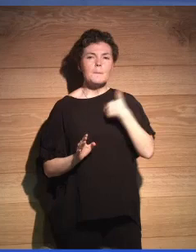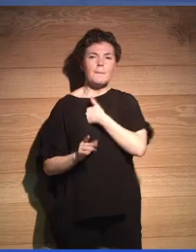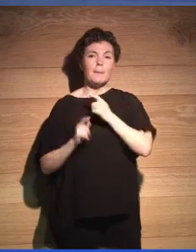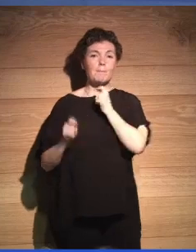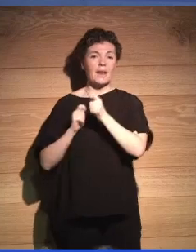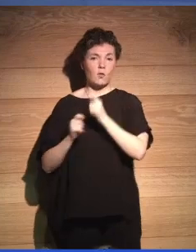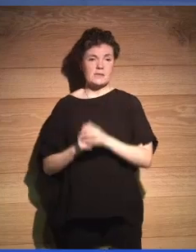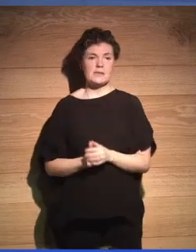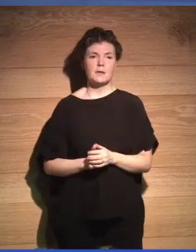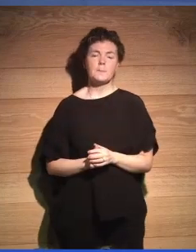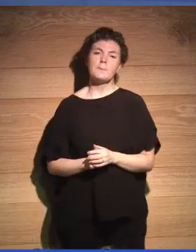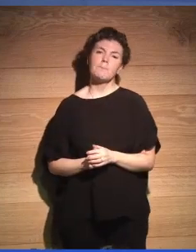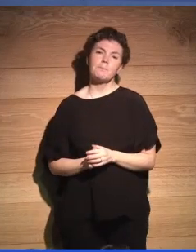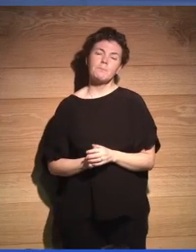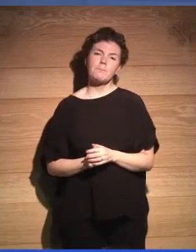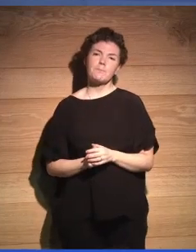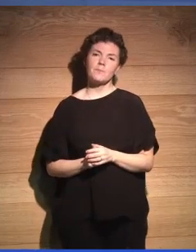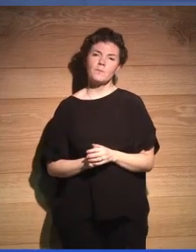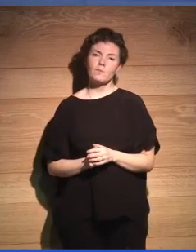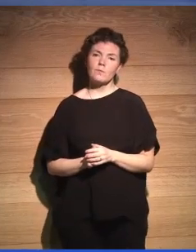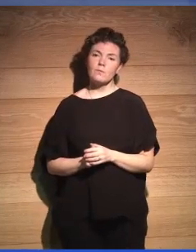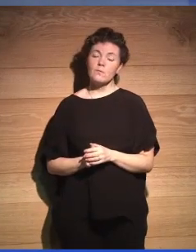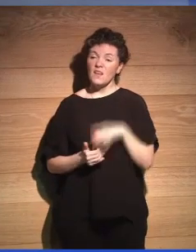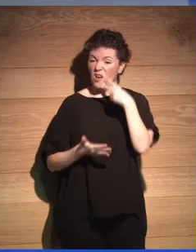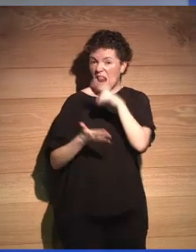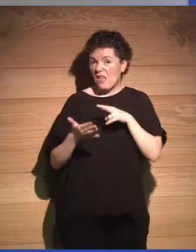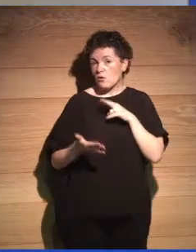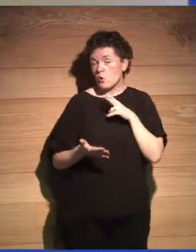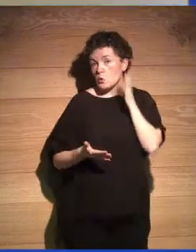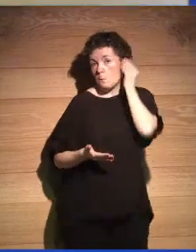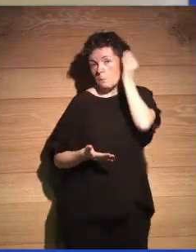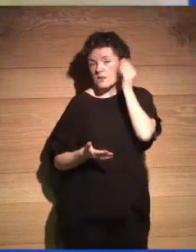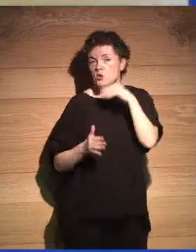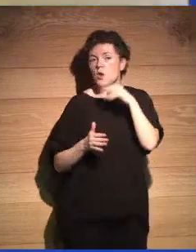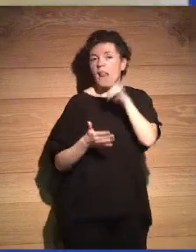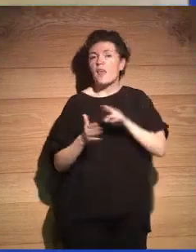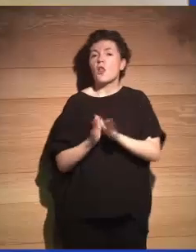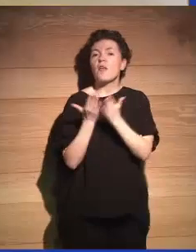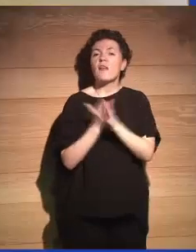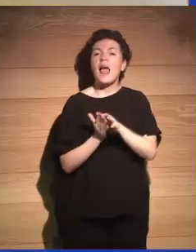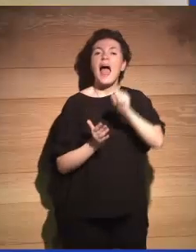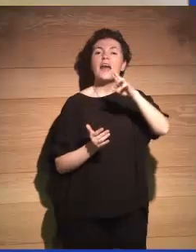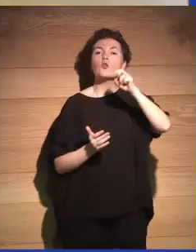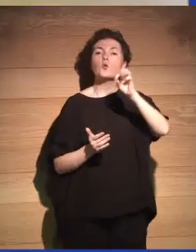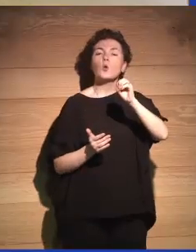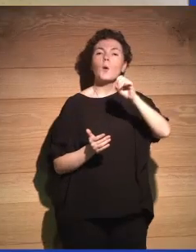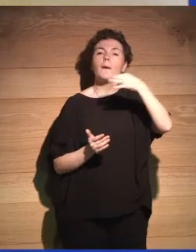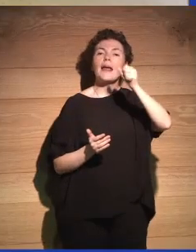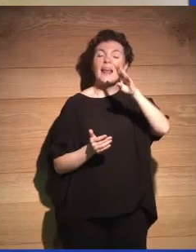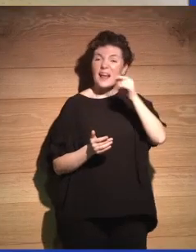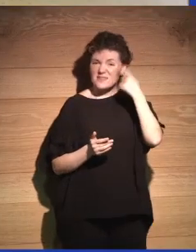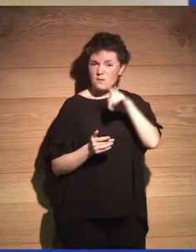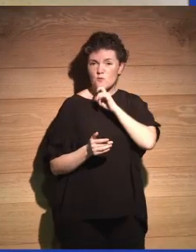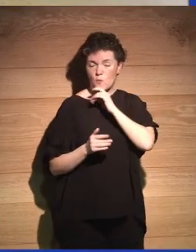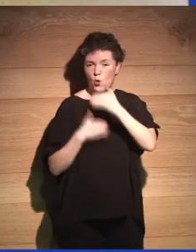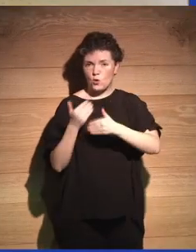en el fondo. Y supongo que han leído la novela de Arturo Brea, saben cómo siguen, le